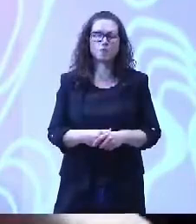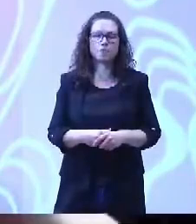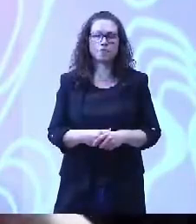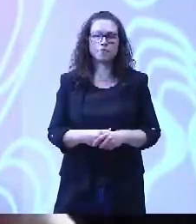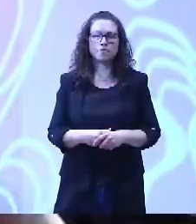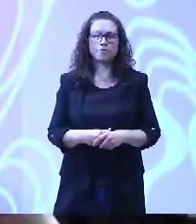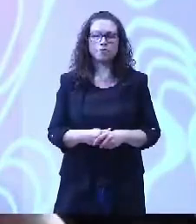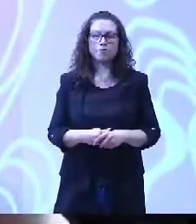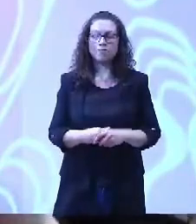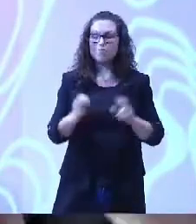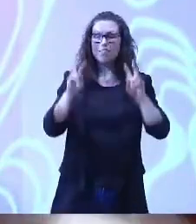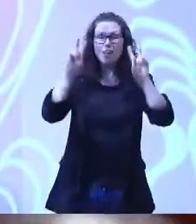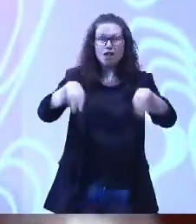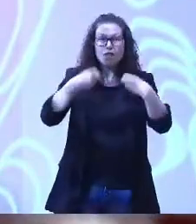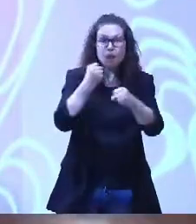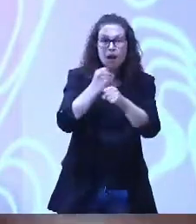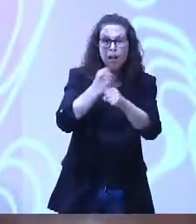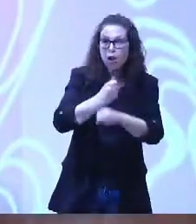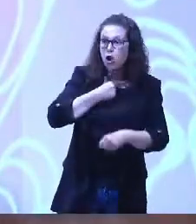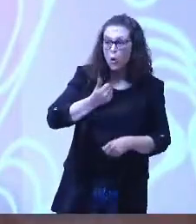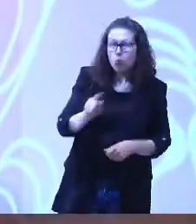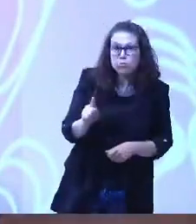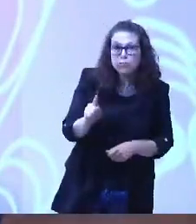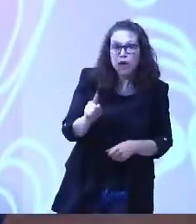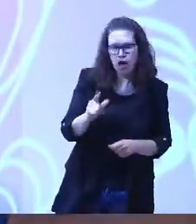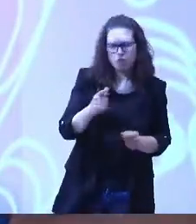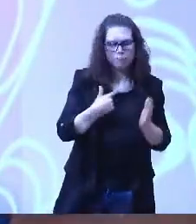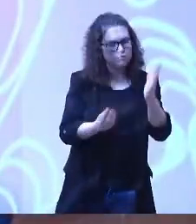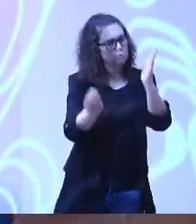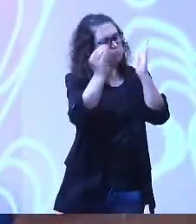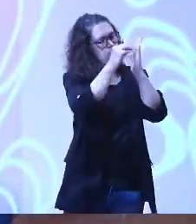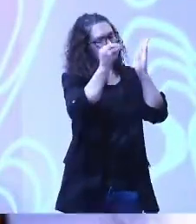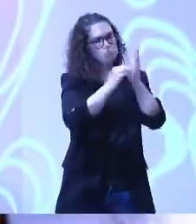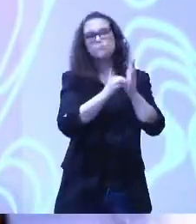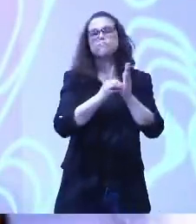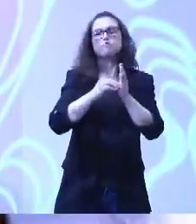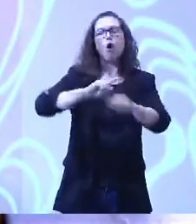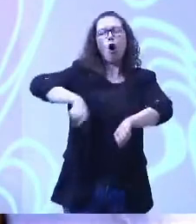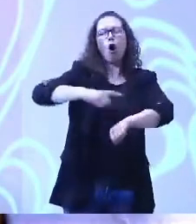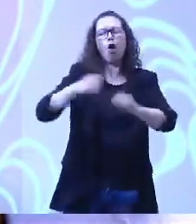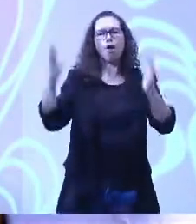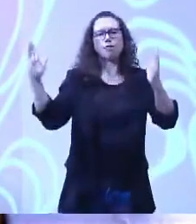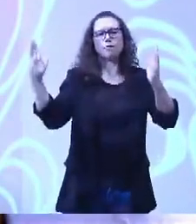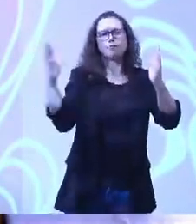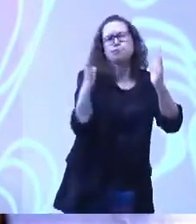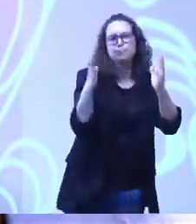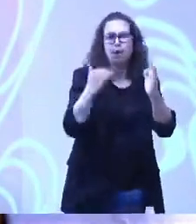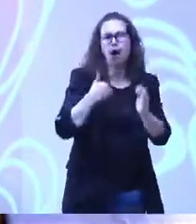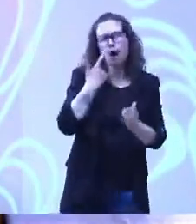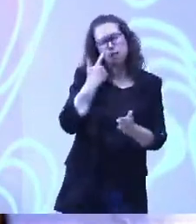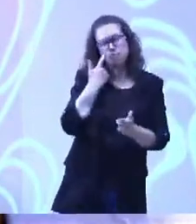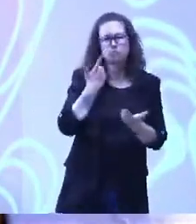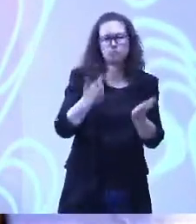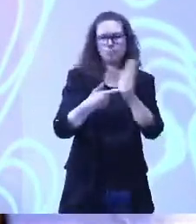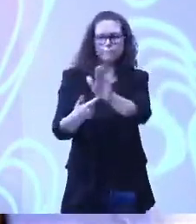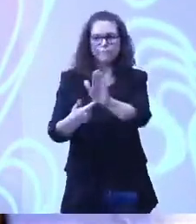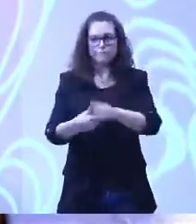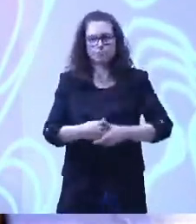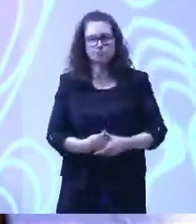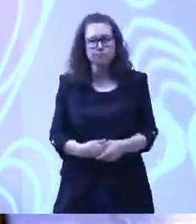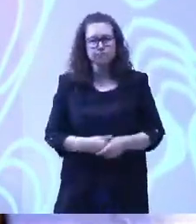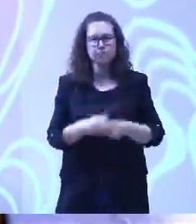¿Que no les gusta la reforma laboral? Pues vamos a ver si sacamos la reducción de la jornada laboral esta legislatura para los trabajadores y trabajadoras.